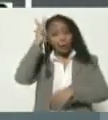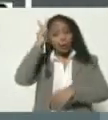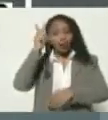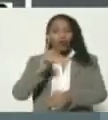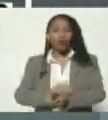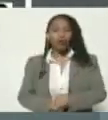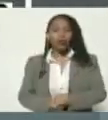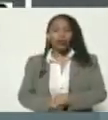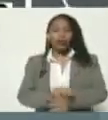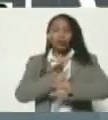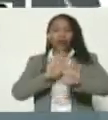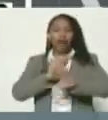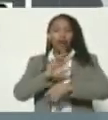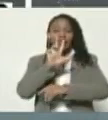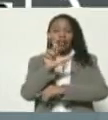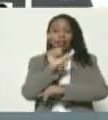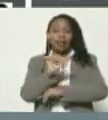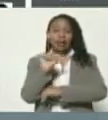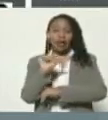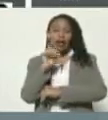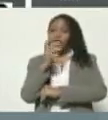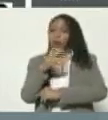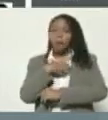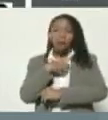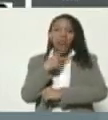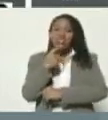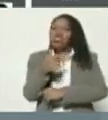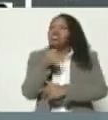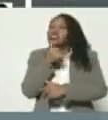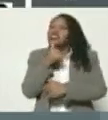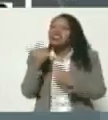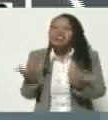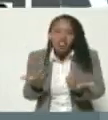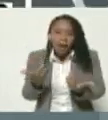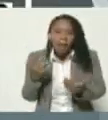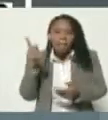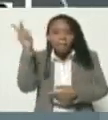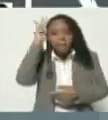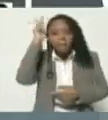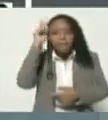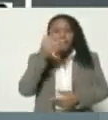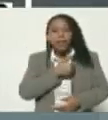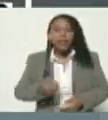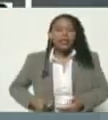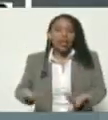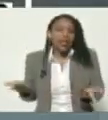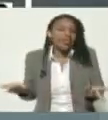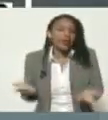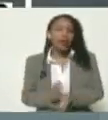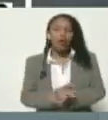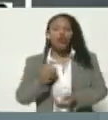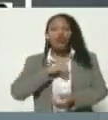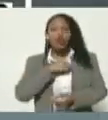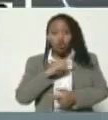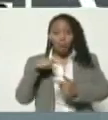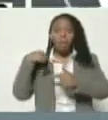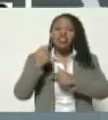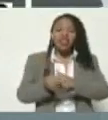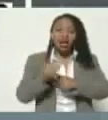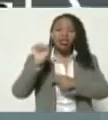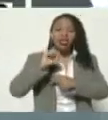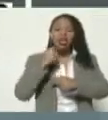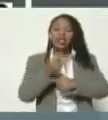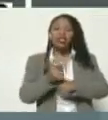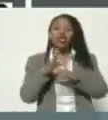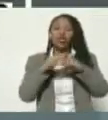que tienen 3 semanas y no han proclamado presidente todavía. nosotros vamos a tener mañana a